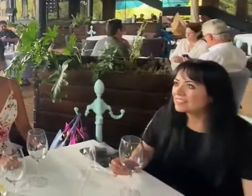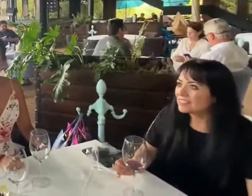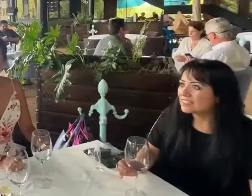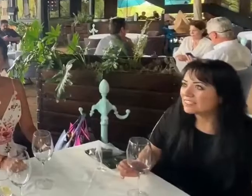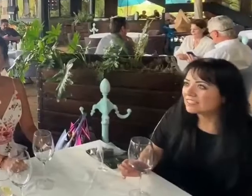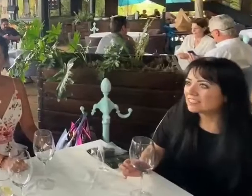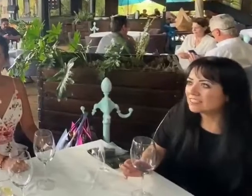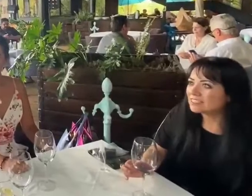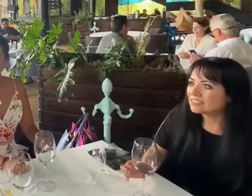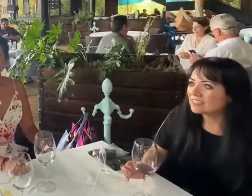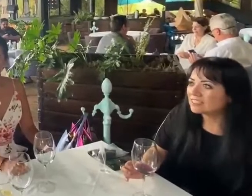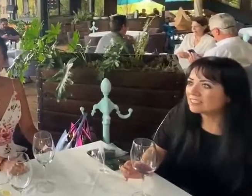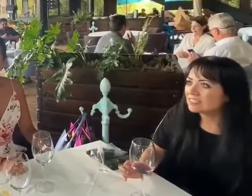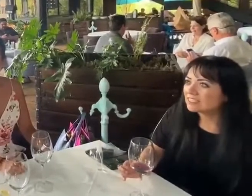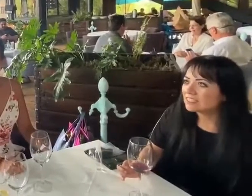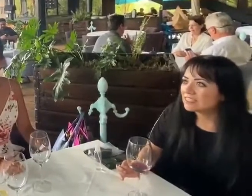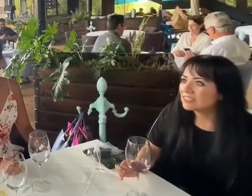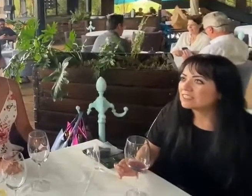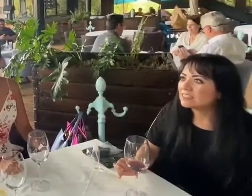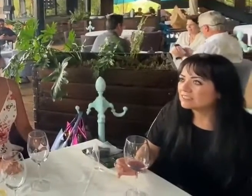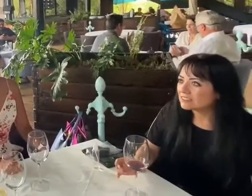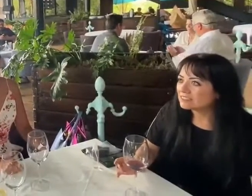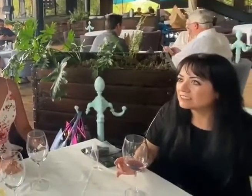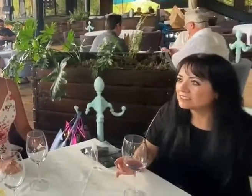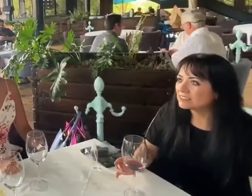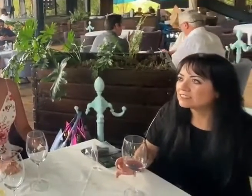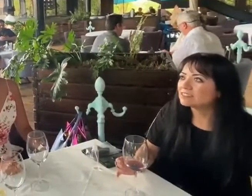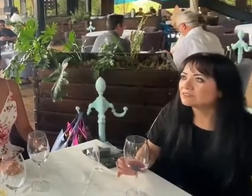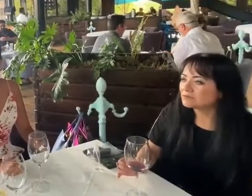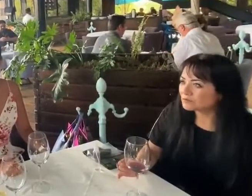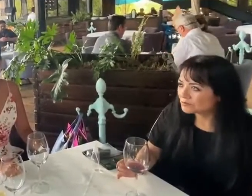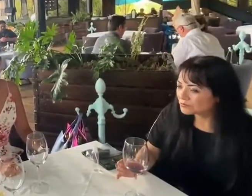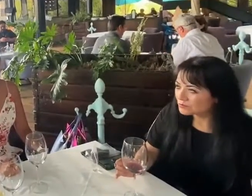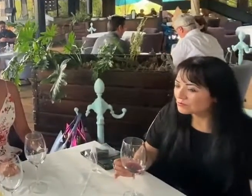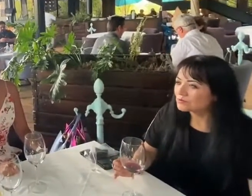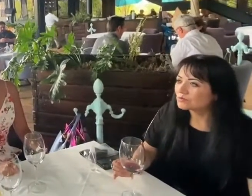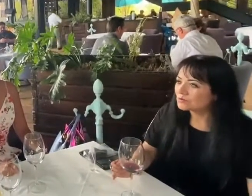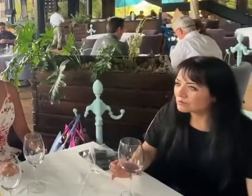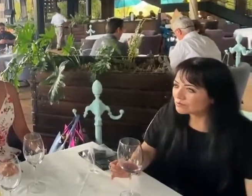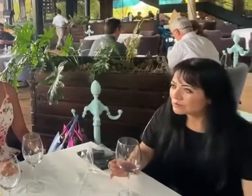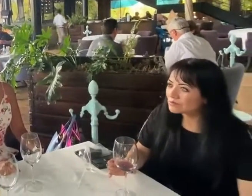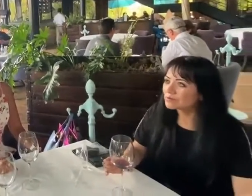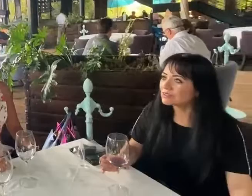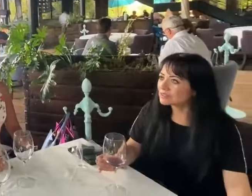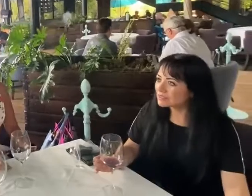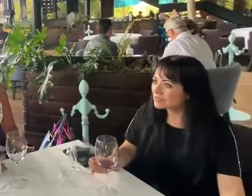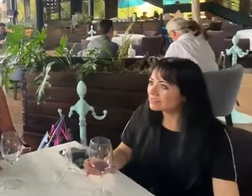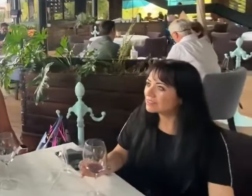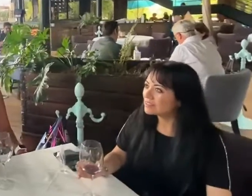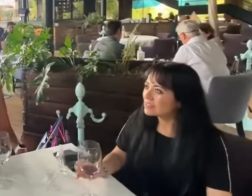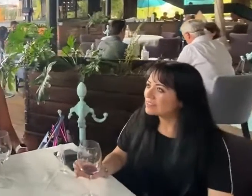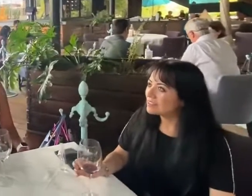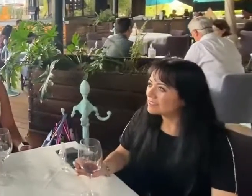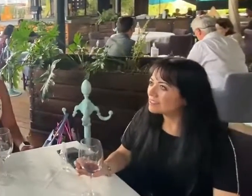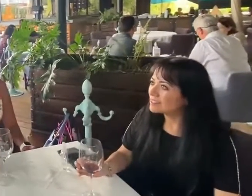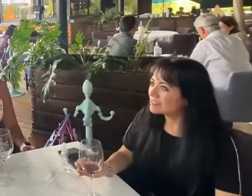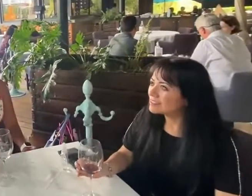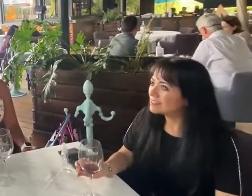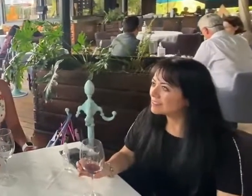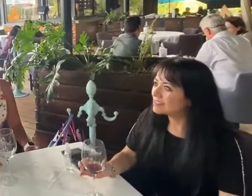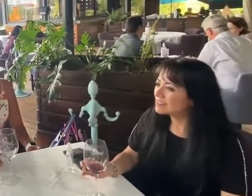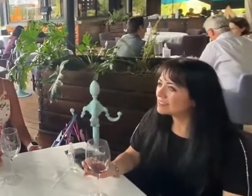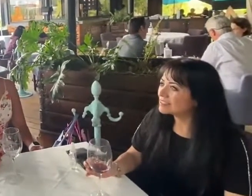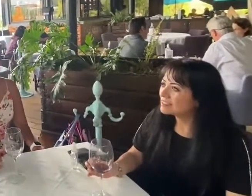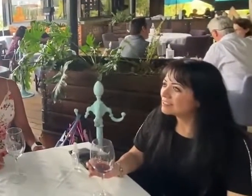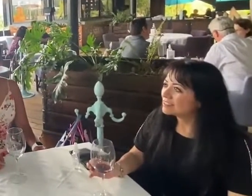cubrebocas. Y bueno, básicamente es un vino español, tiene un breve paso en barrica, 10 meses. Y bueno, está elaborado